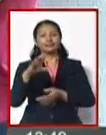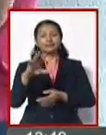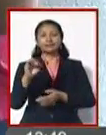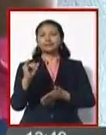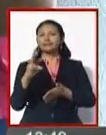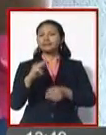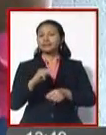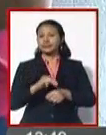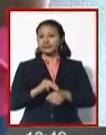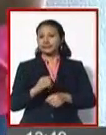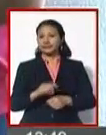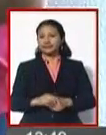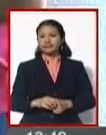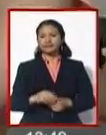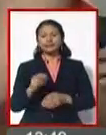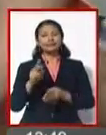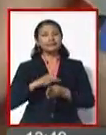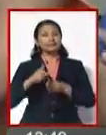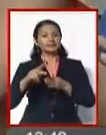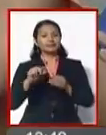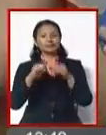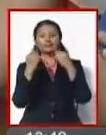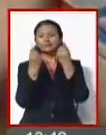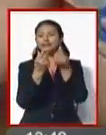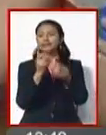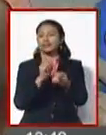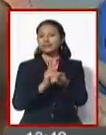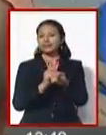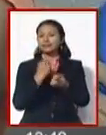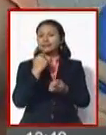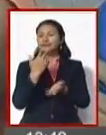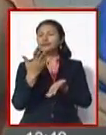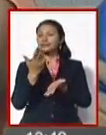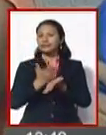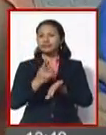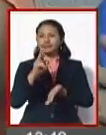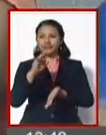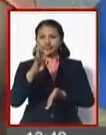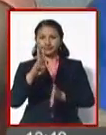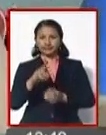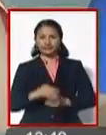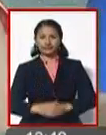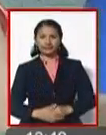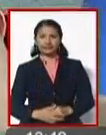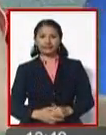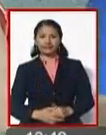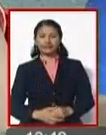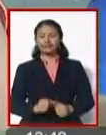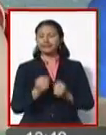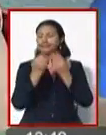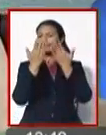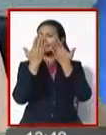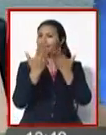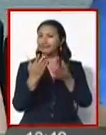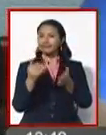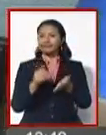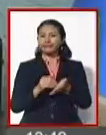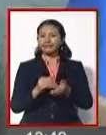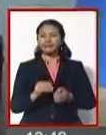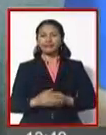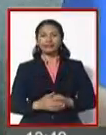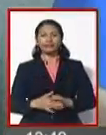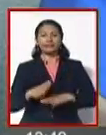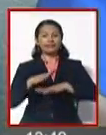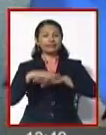150 ítems ganados por profesionales, el sector de salud del FESIRME anunció un paro de 24 horas. Lamentablemente